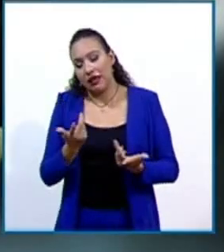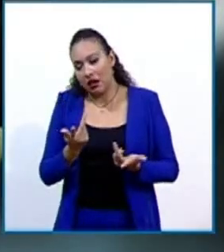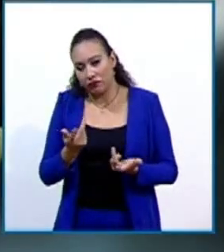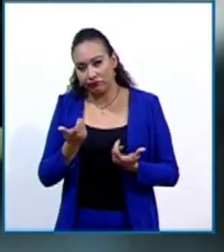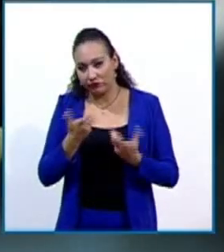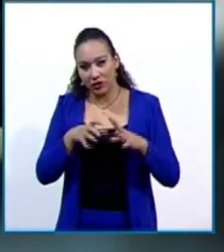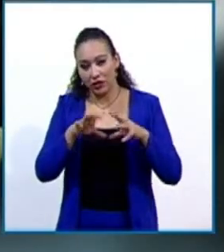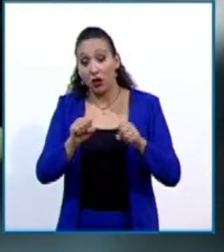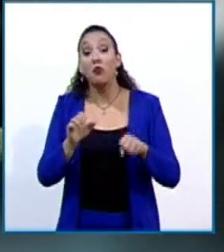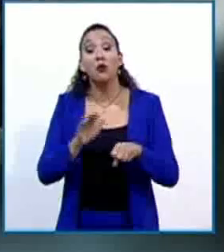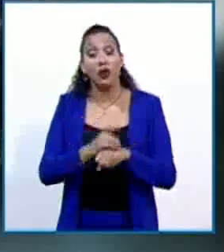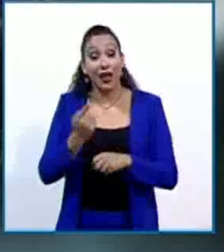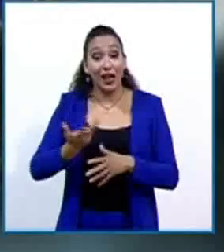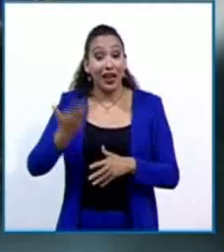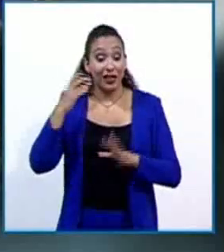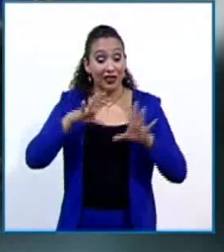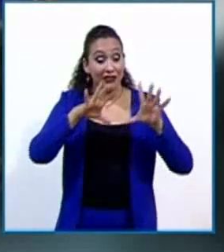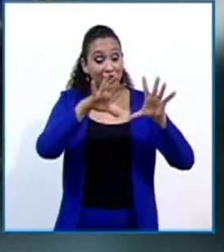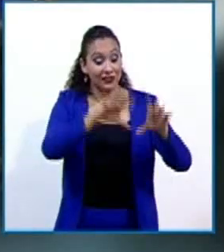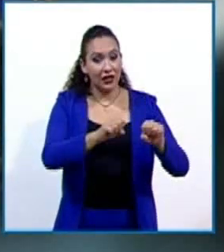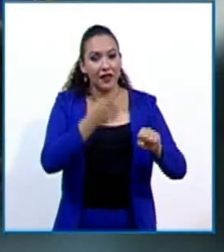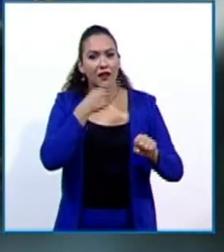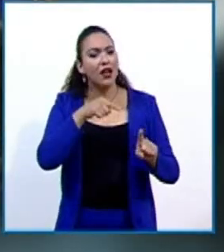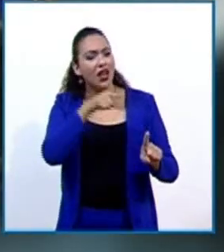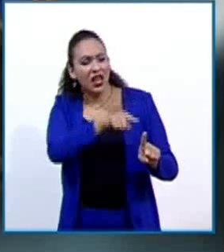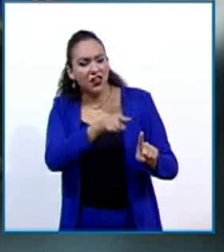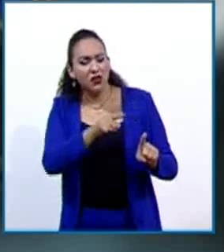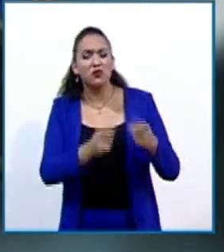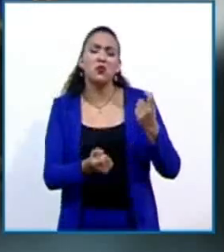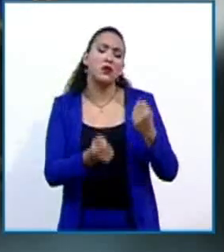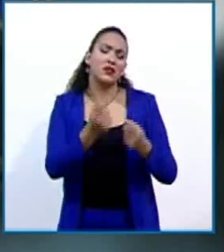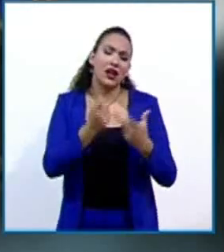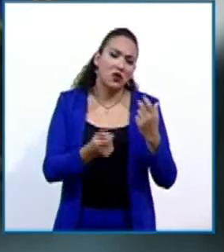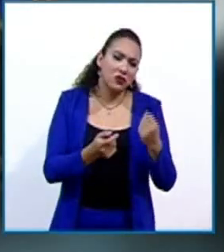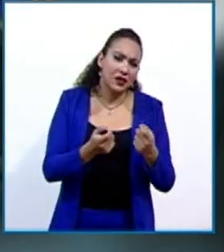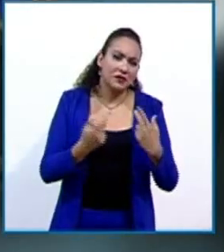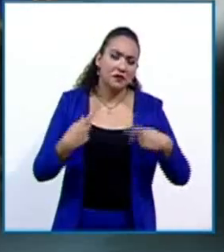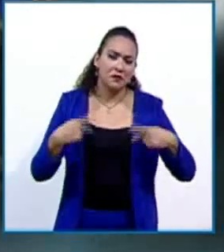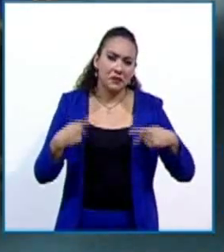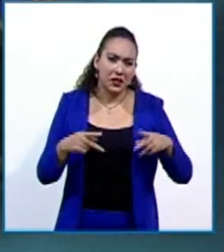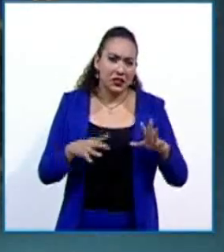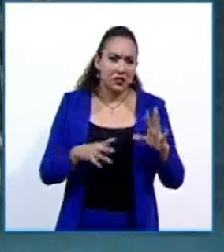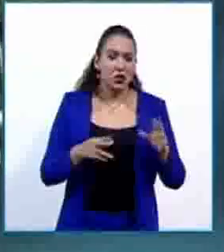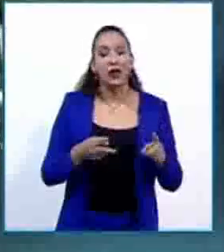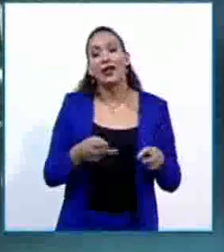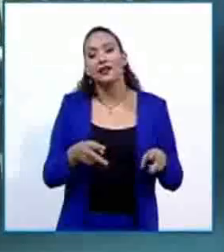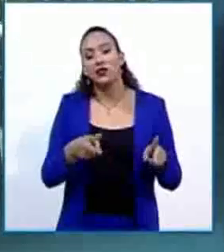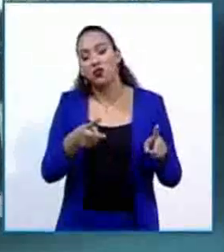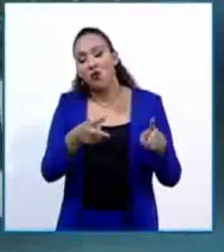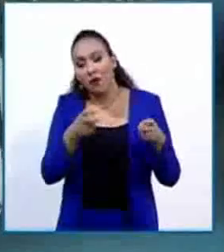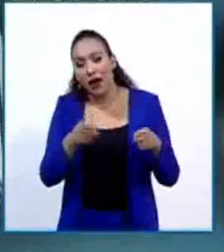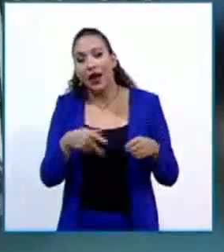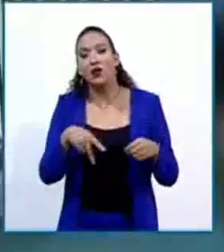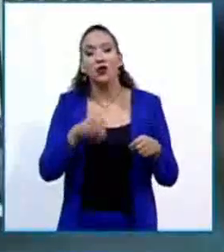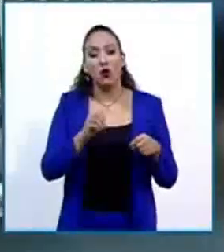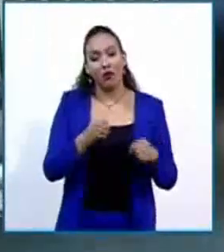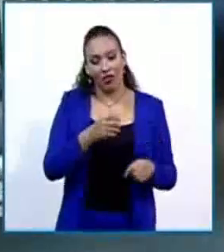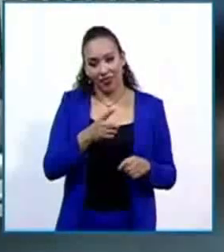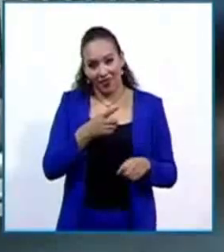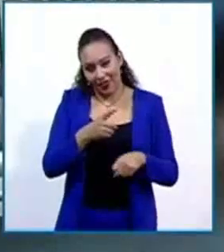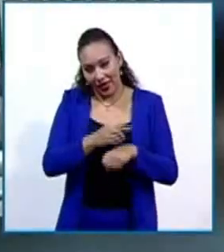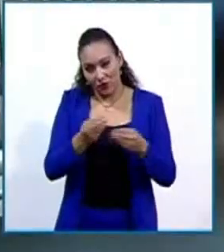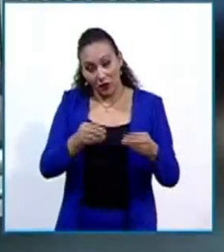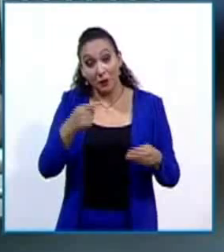quienes habían sido sentenciadas por delitos menores o bien permanecían en prisión preventiva. Para el canal del Poder Judicial